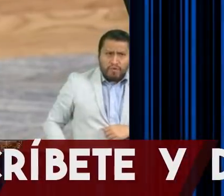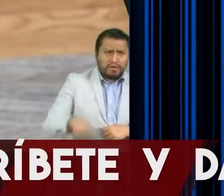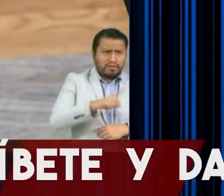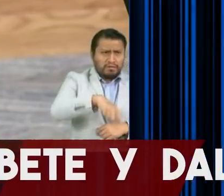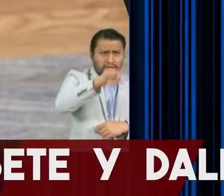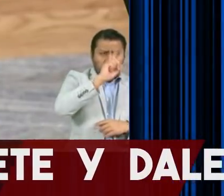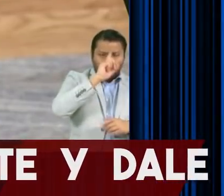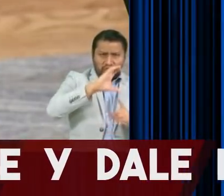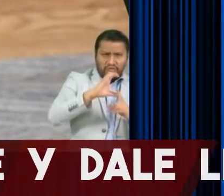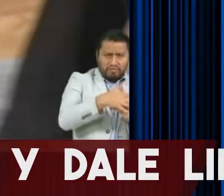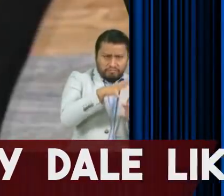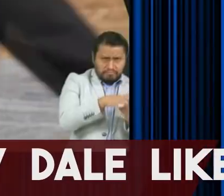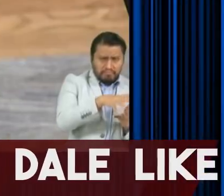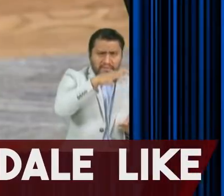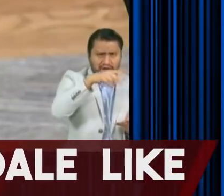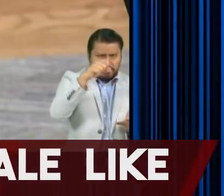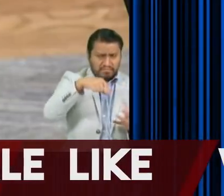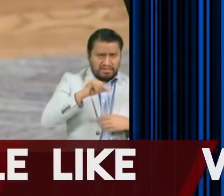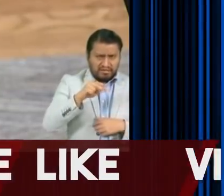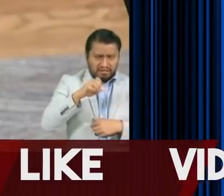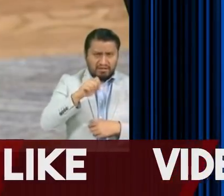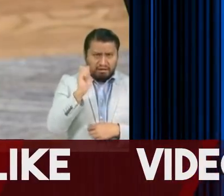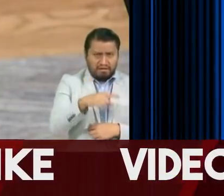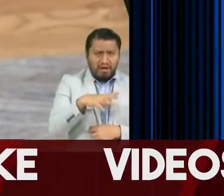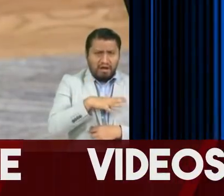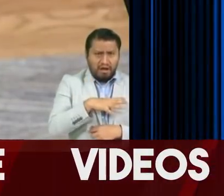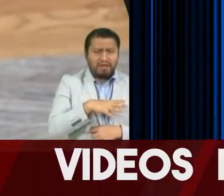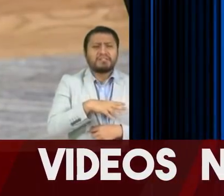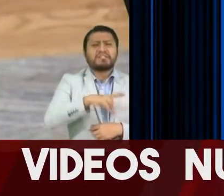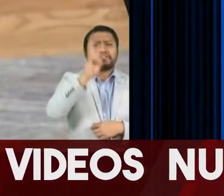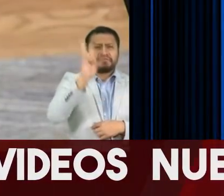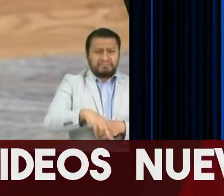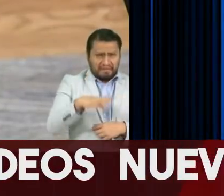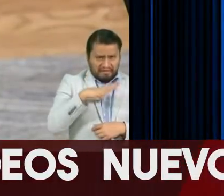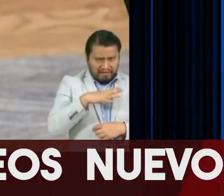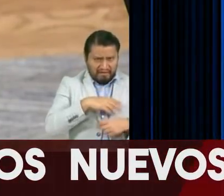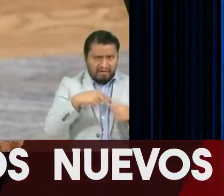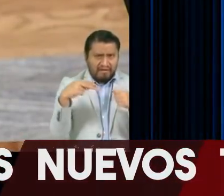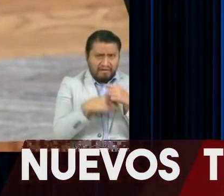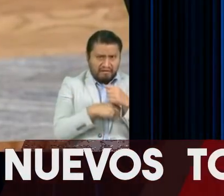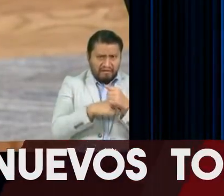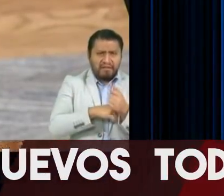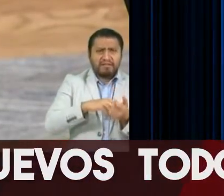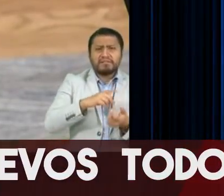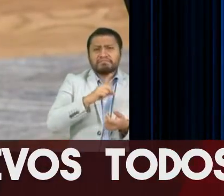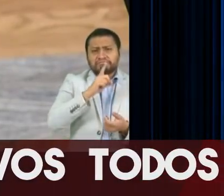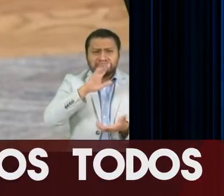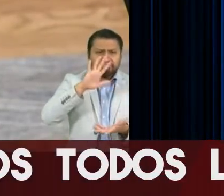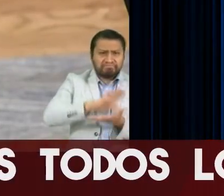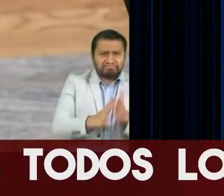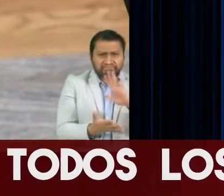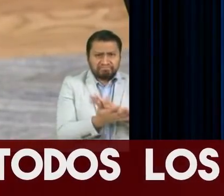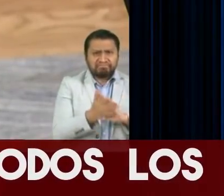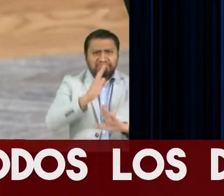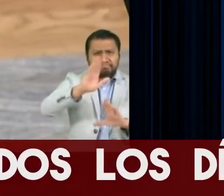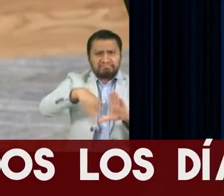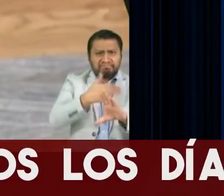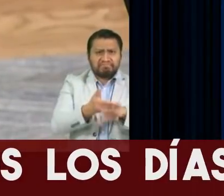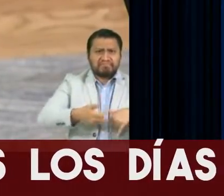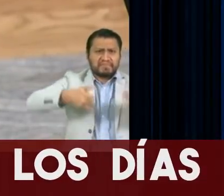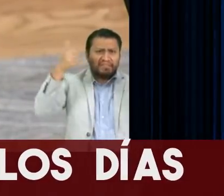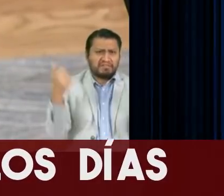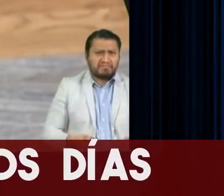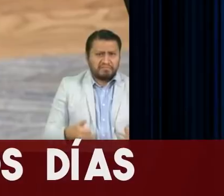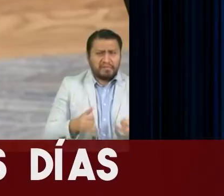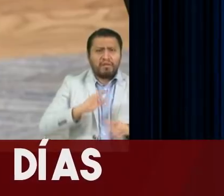del Instituto Nacional Electoral de conspiración y rebelión en contra de las instituciones